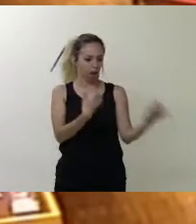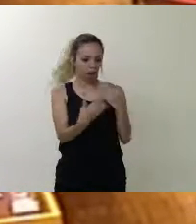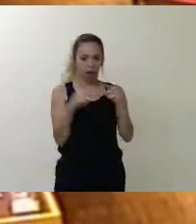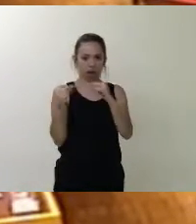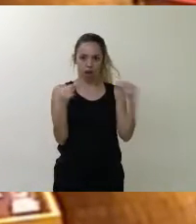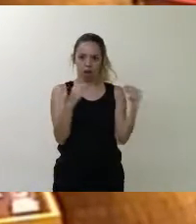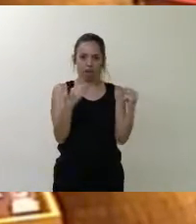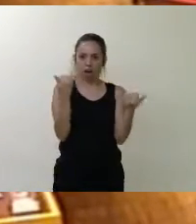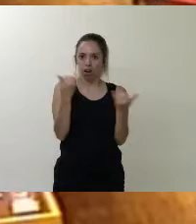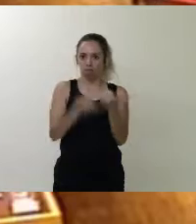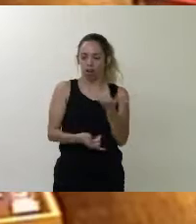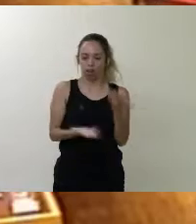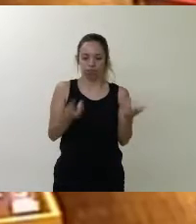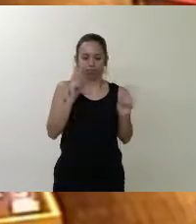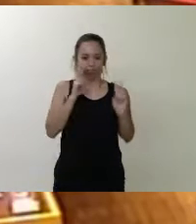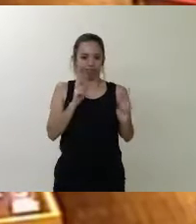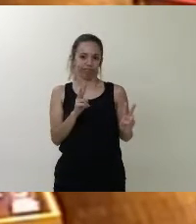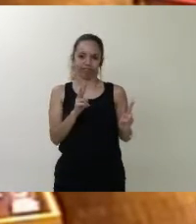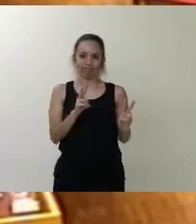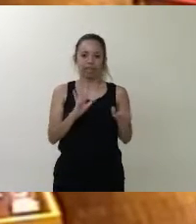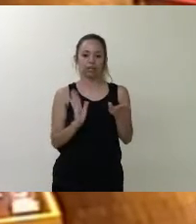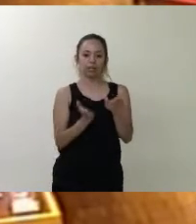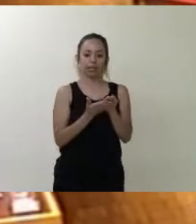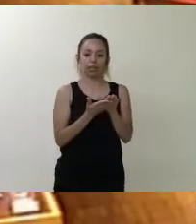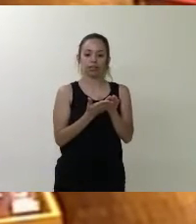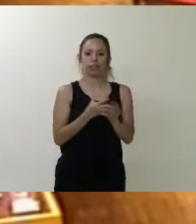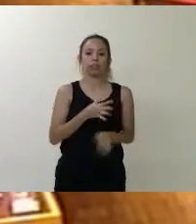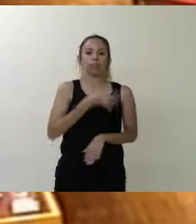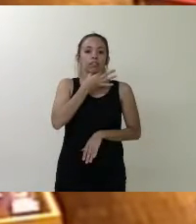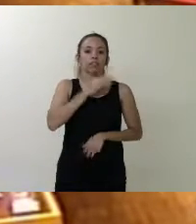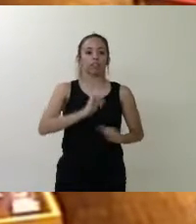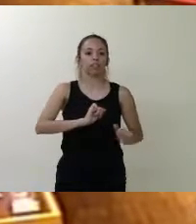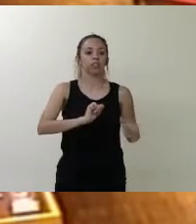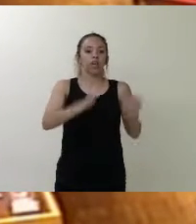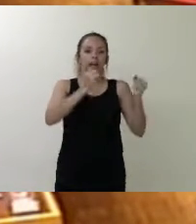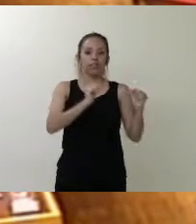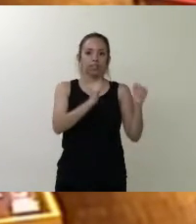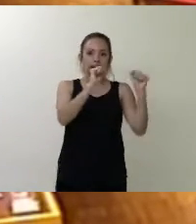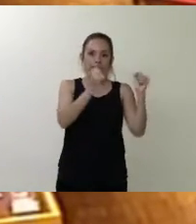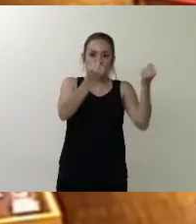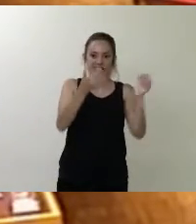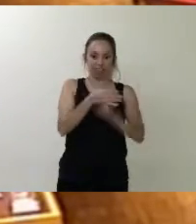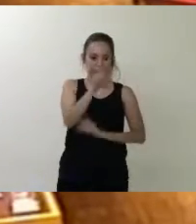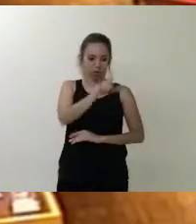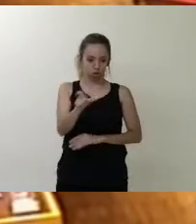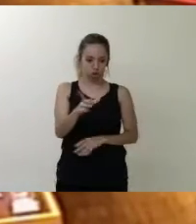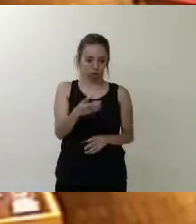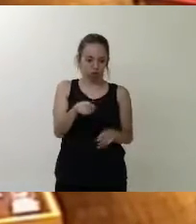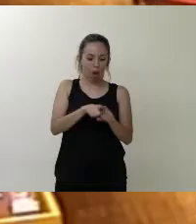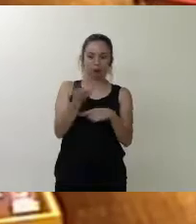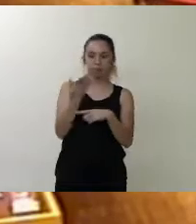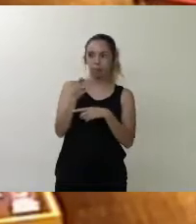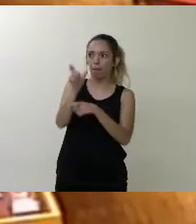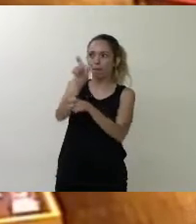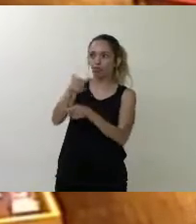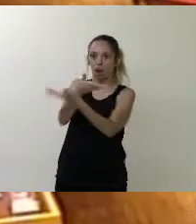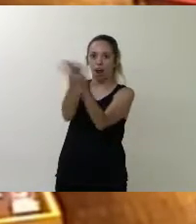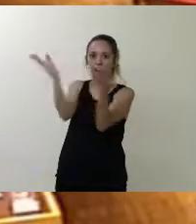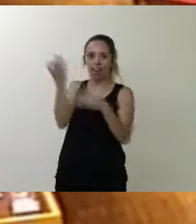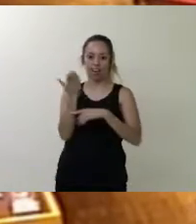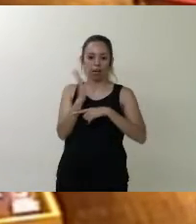ya están salvando los expedientes a los consejeros aquí hoy, que son legítimos representantes del pueblo de Tenerife, los directores